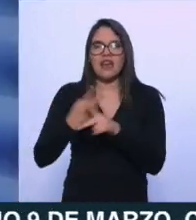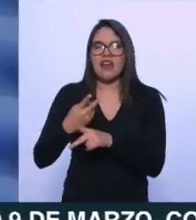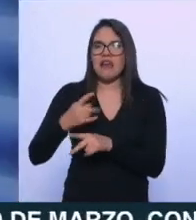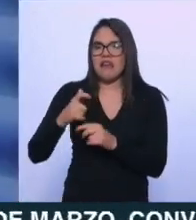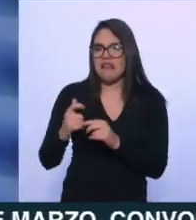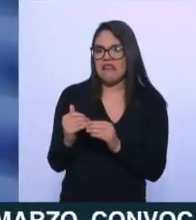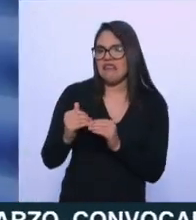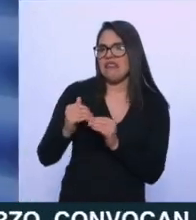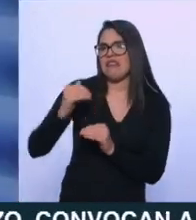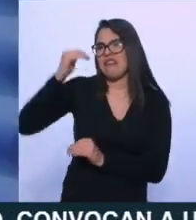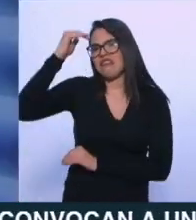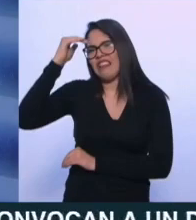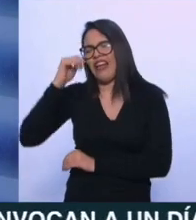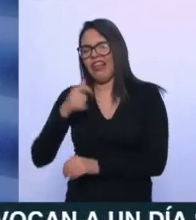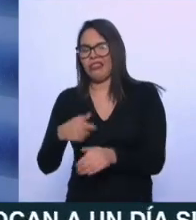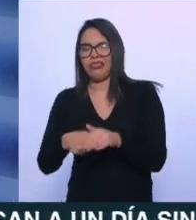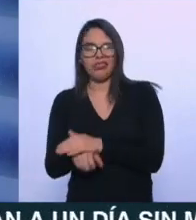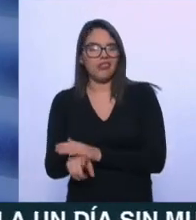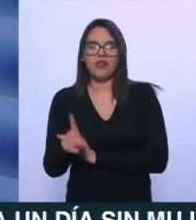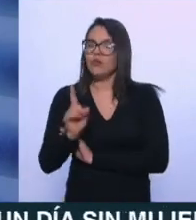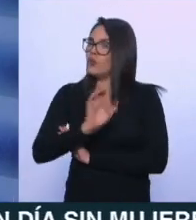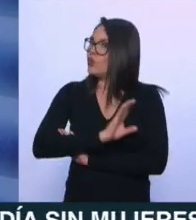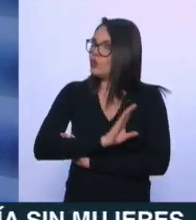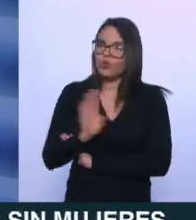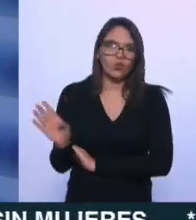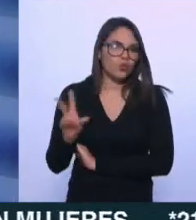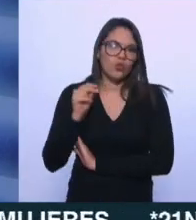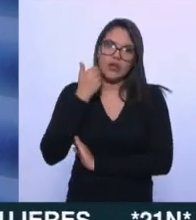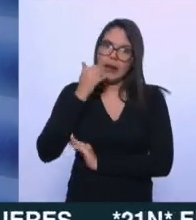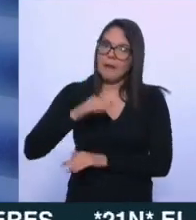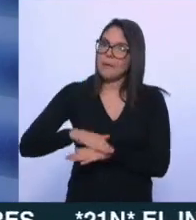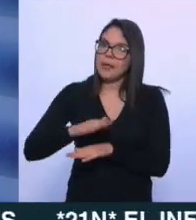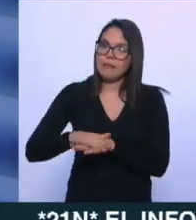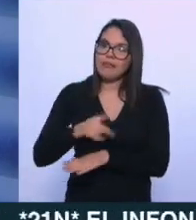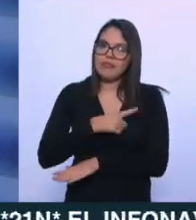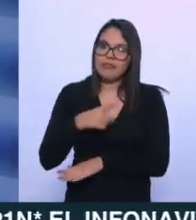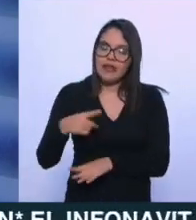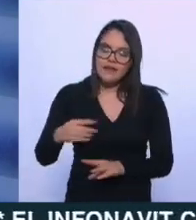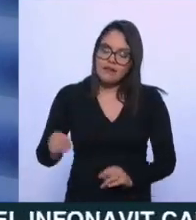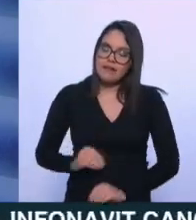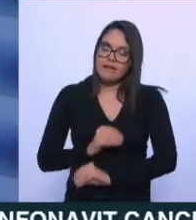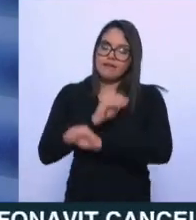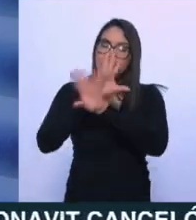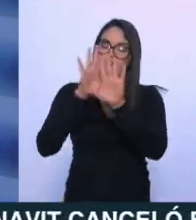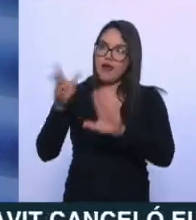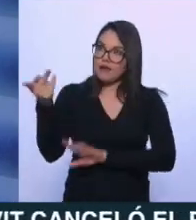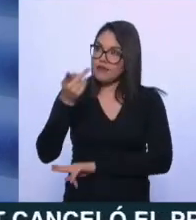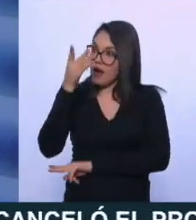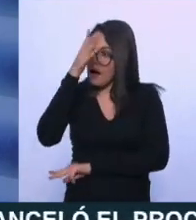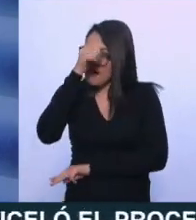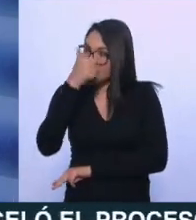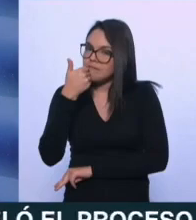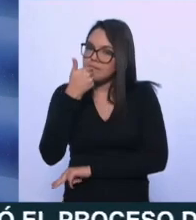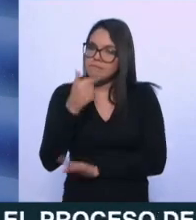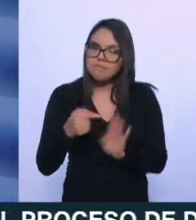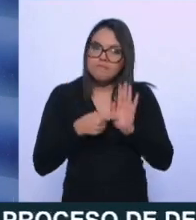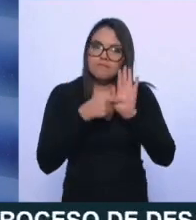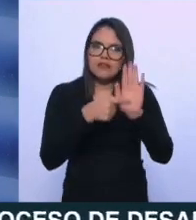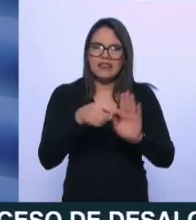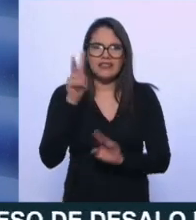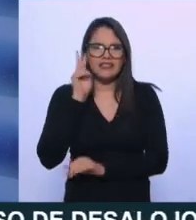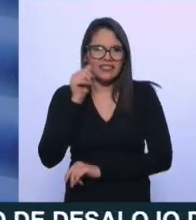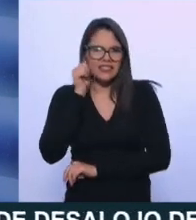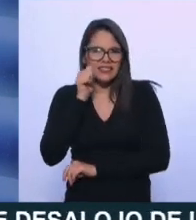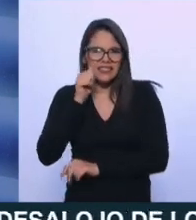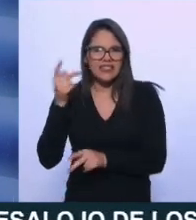que no haya pactos oscuros y que los pactos sean claros para una mejora evidente. Veamos que de a tiro por viaje están asaltando en el